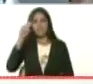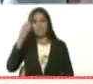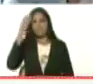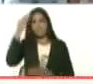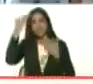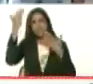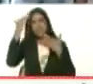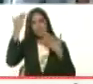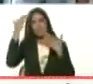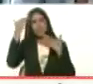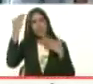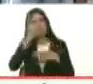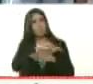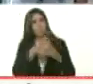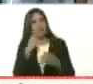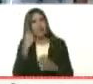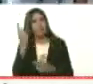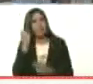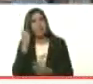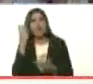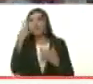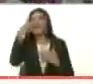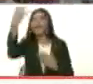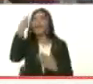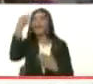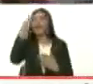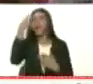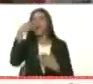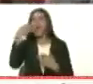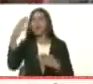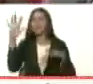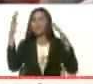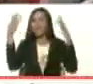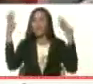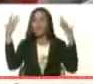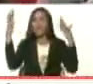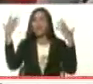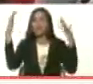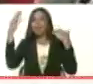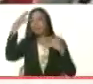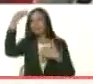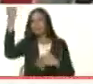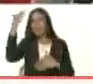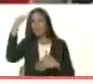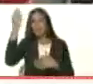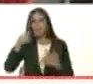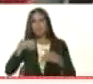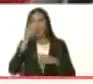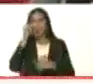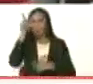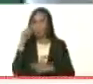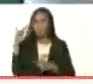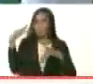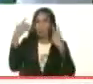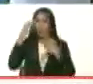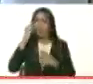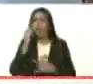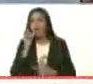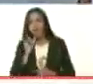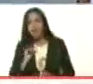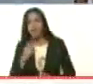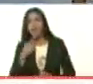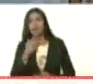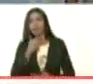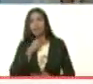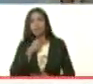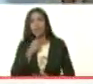lo saluda, mira, las mujeres gritan por él. Se ha vuelto un galán de multitudes.